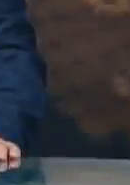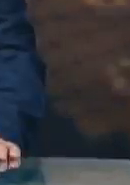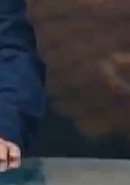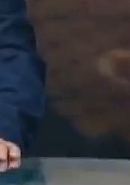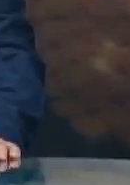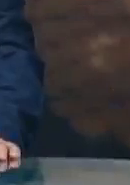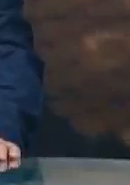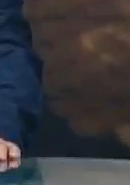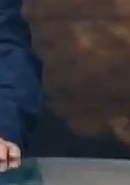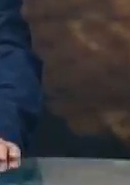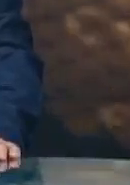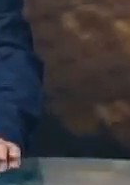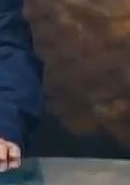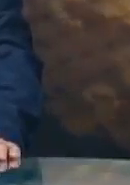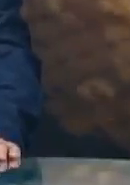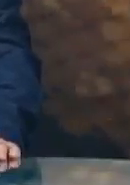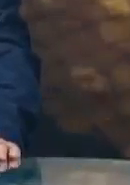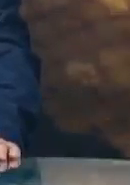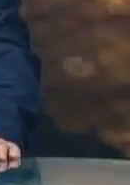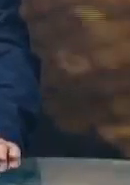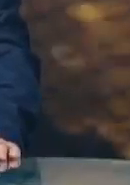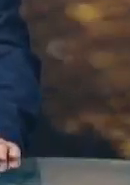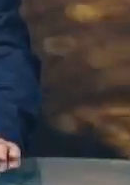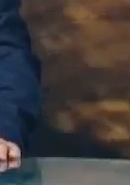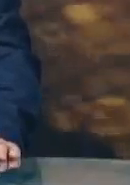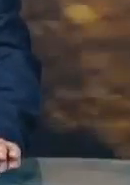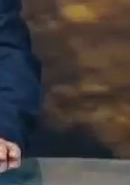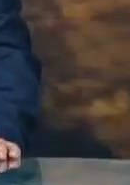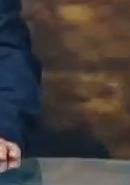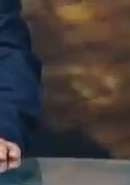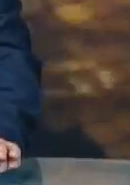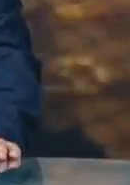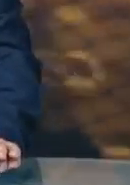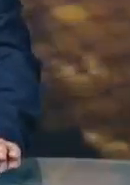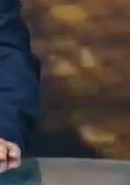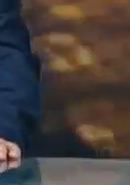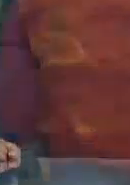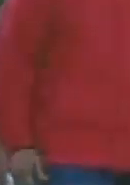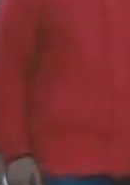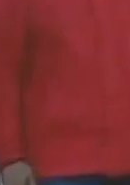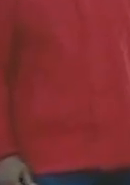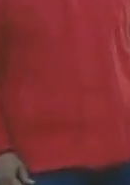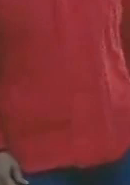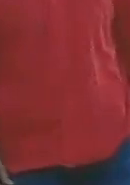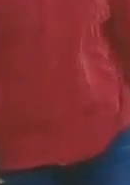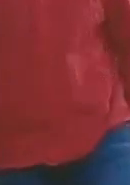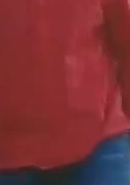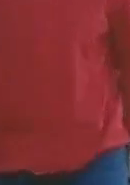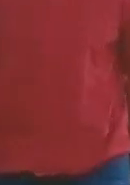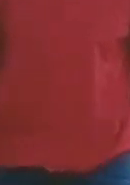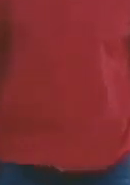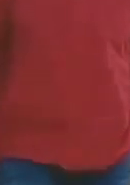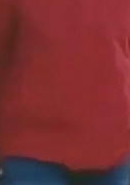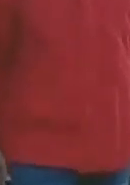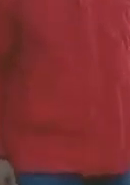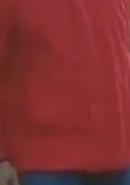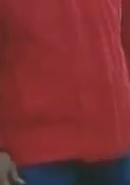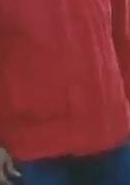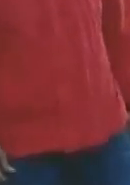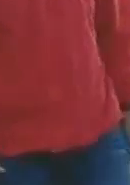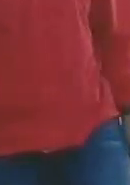A esta hora hay actividad del presidente de la República, Nicolás Maduro Moros. El presidente